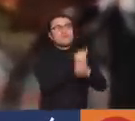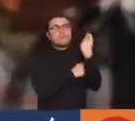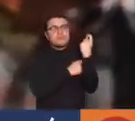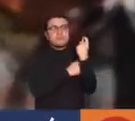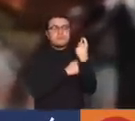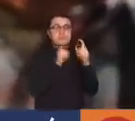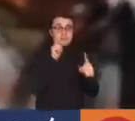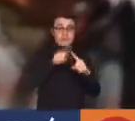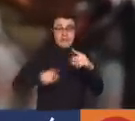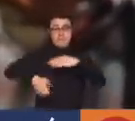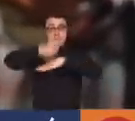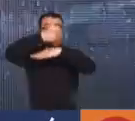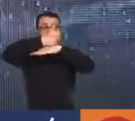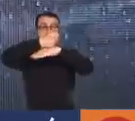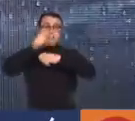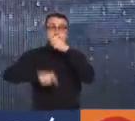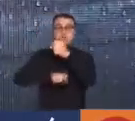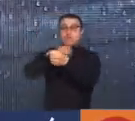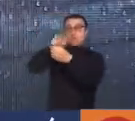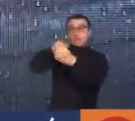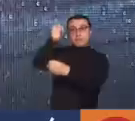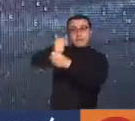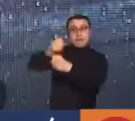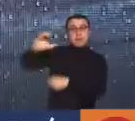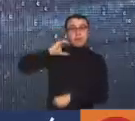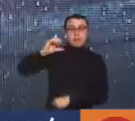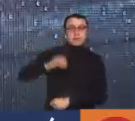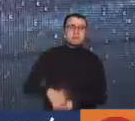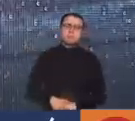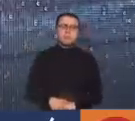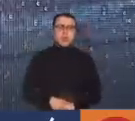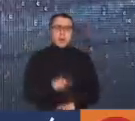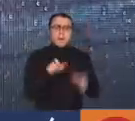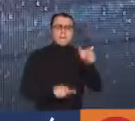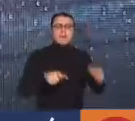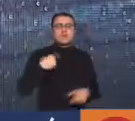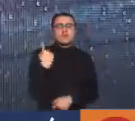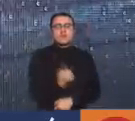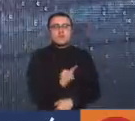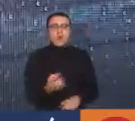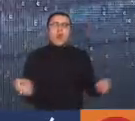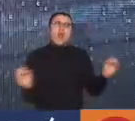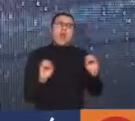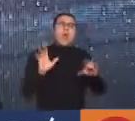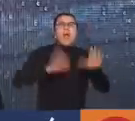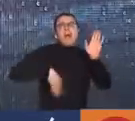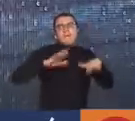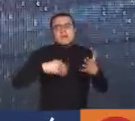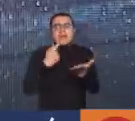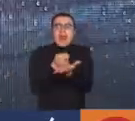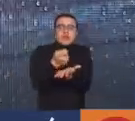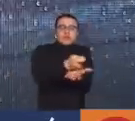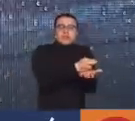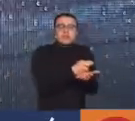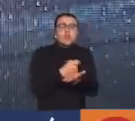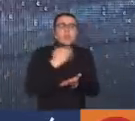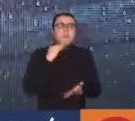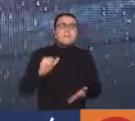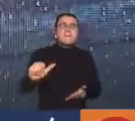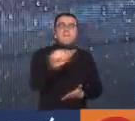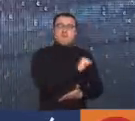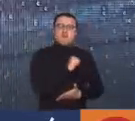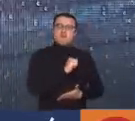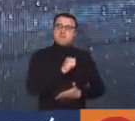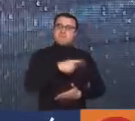obreros y patrones, a veces es de gente solitaria, a veces de asociaciones, de muchas mujeres echadas